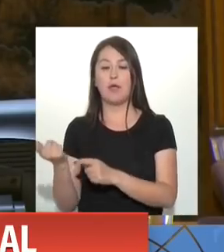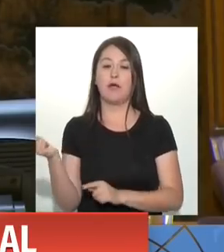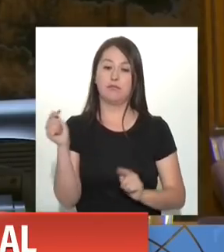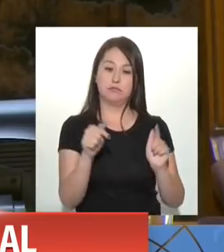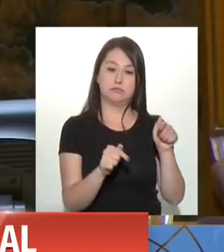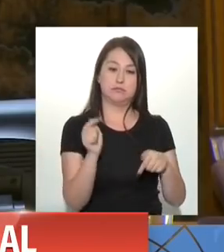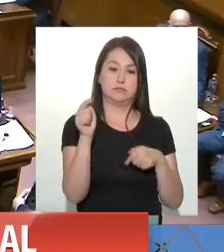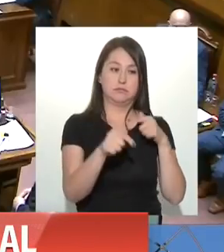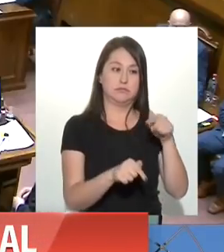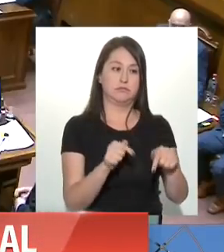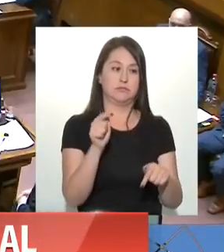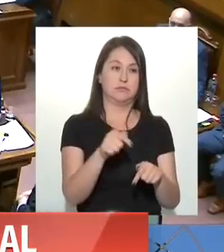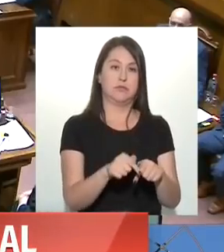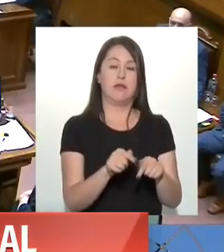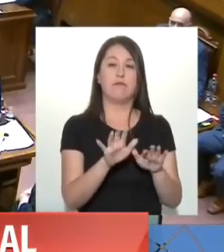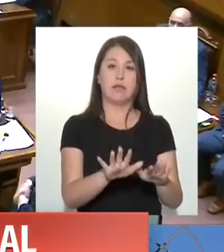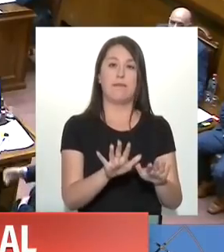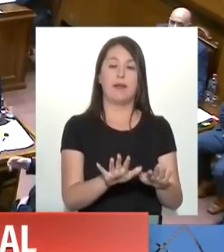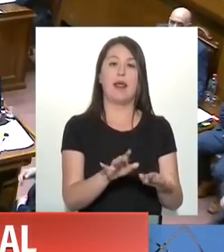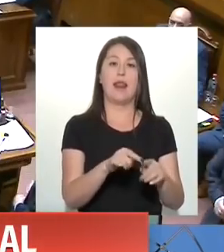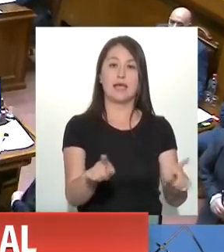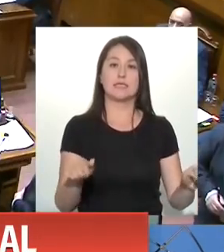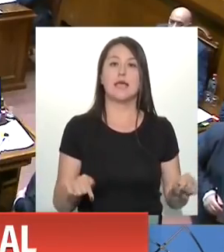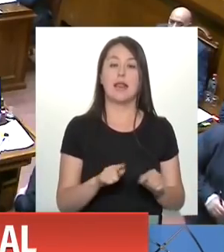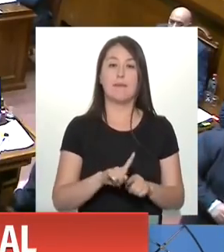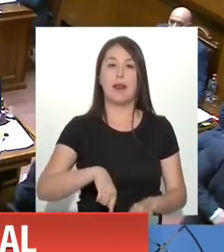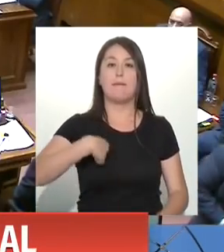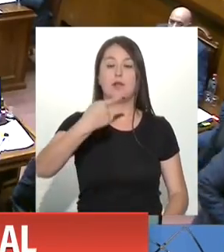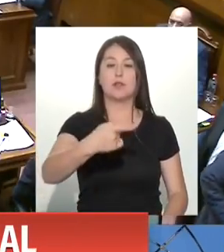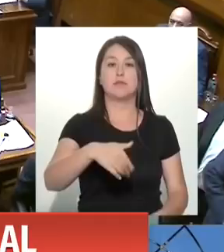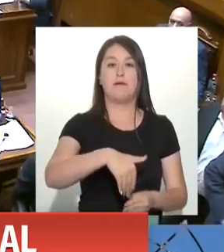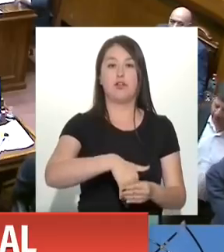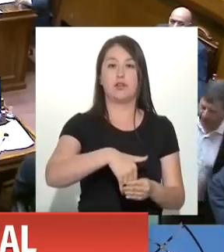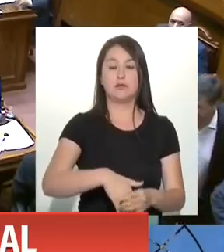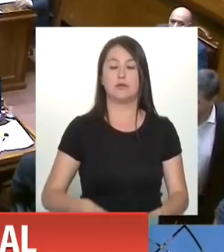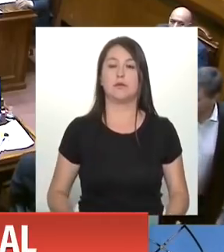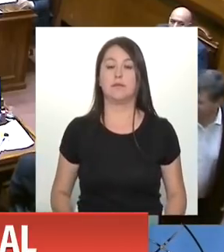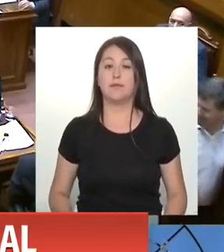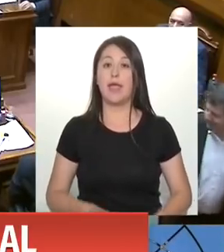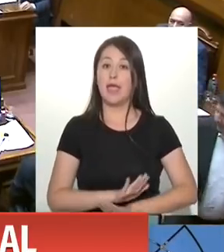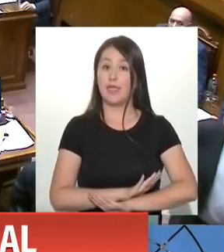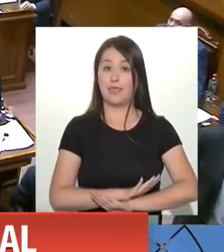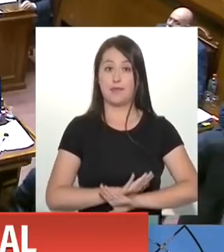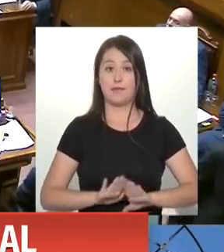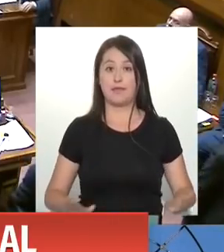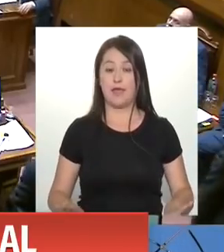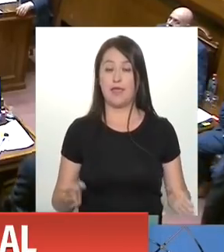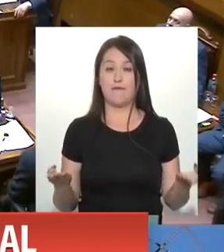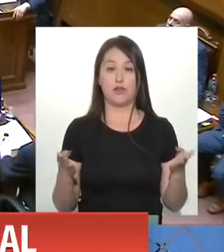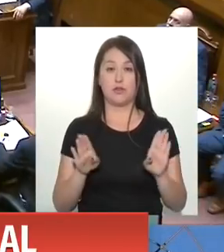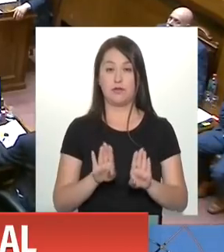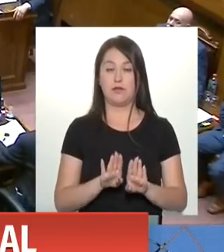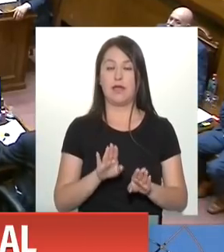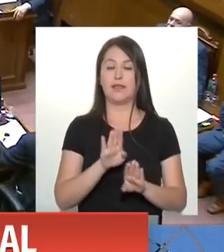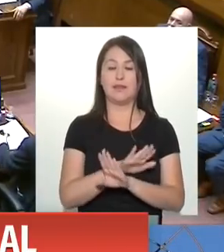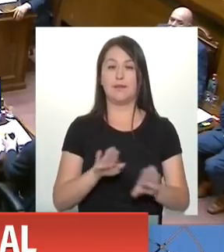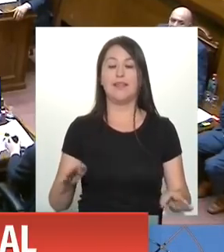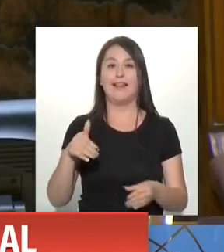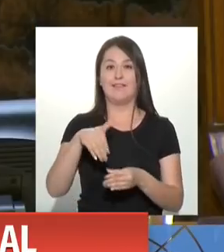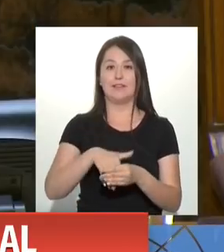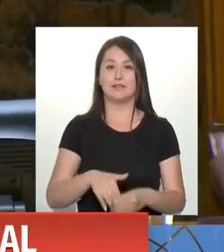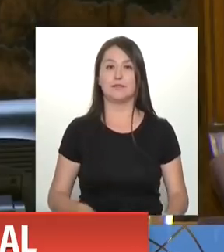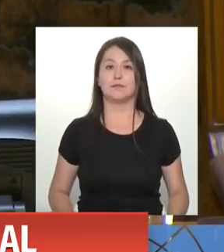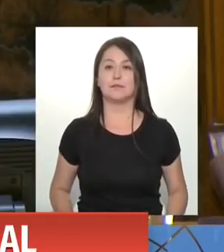la sala para la siguiente votación. Es particularmente el numeral polémico, donde se contienen las indicaciones.